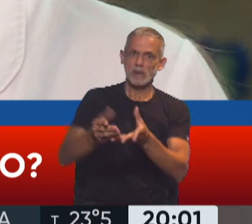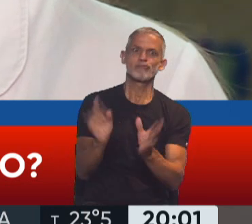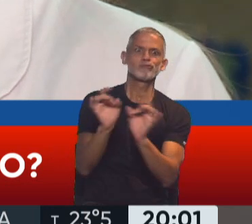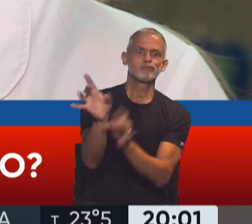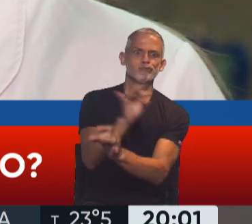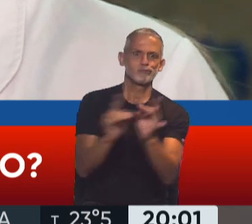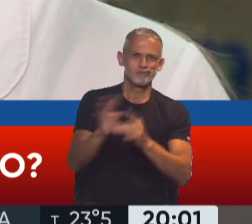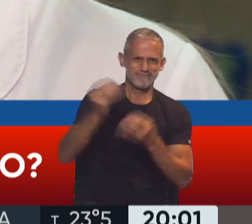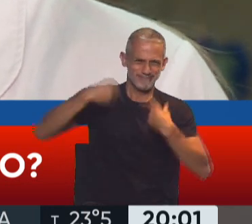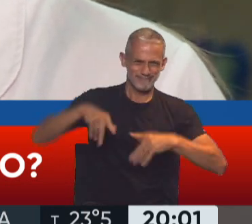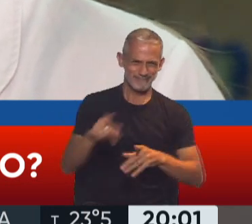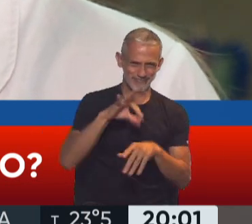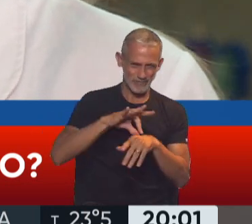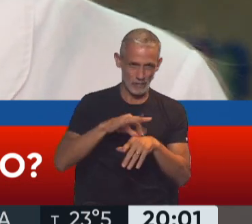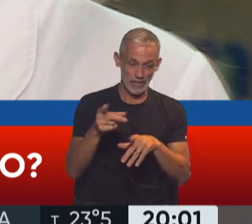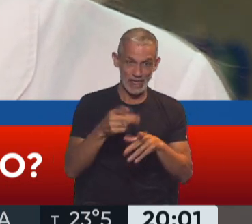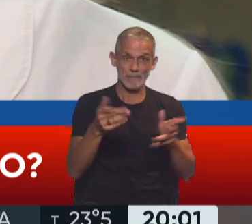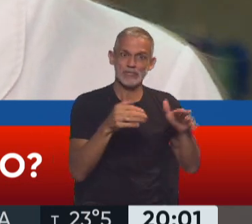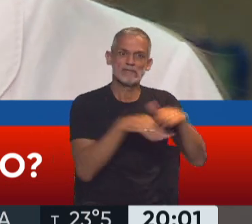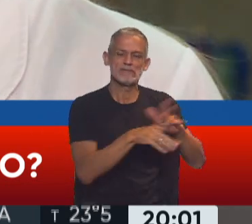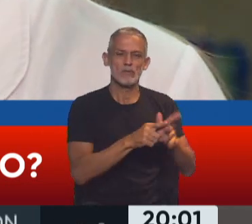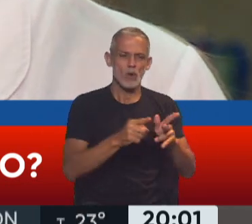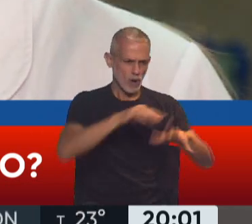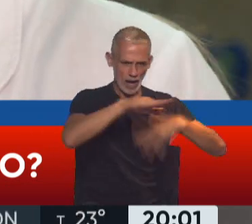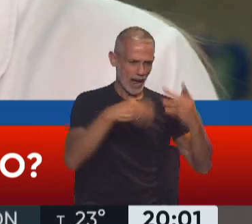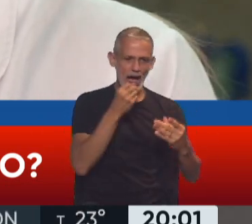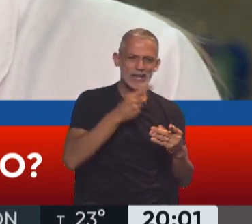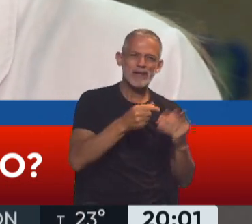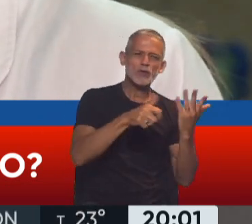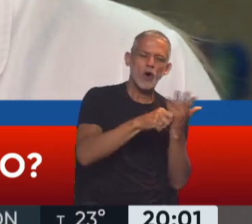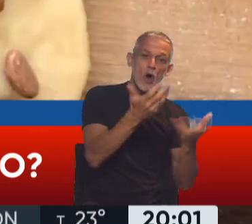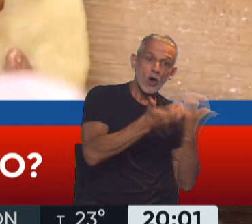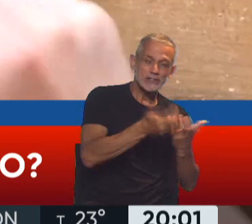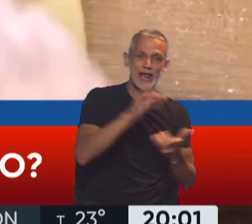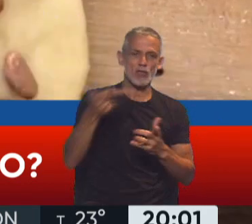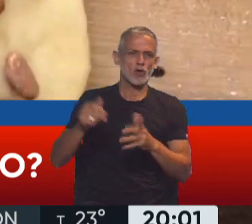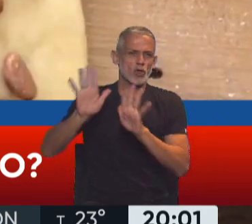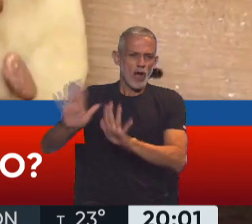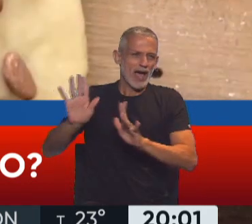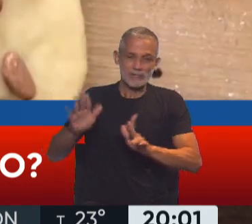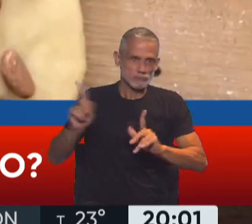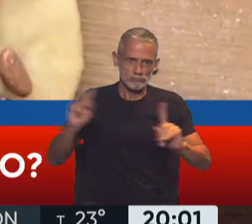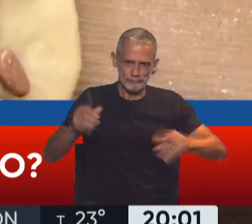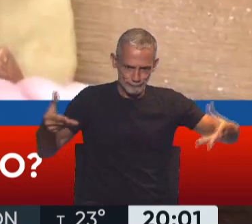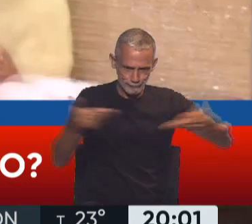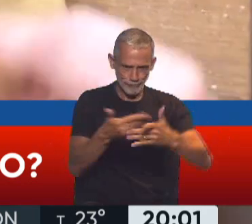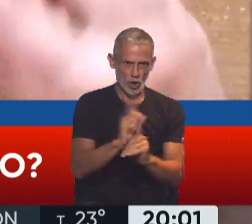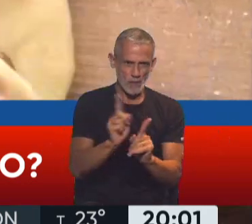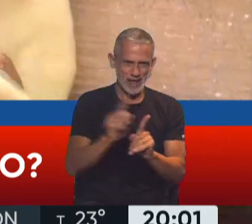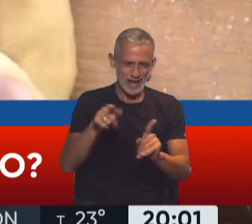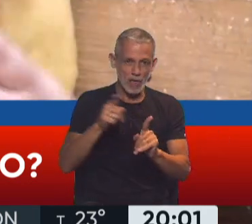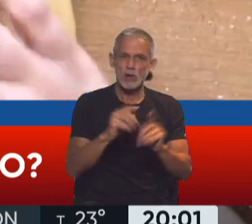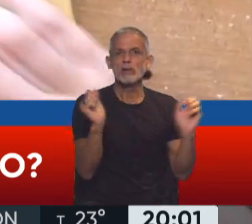las medidas adecuadas cuando preparamos los alimentos. Tratar de no mezclar lo que son alimentos crudos y cocidos y tratar de realmente respetar lo que es